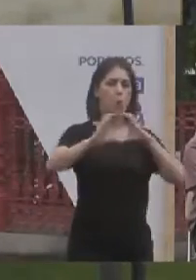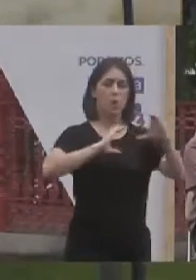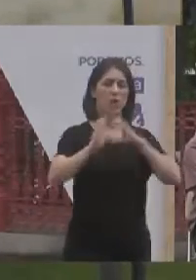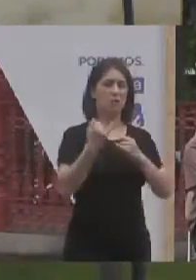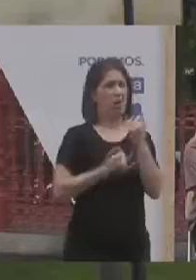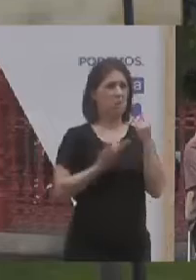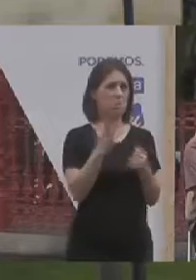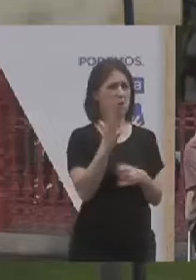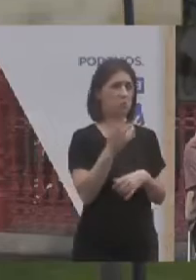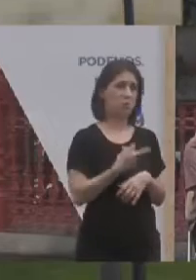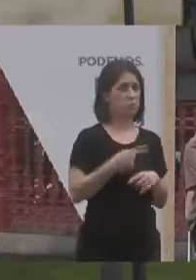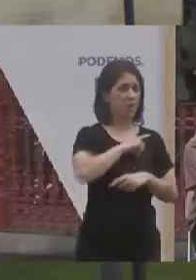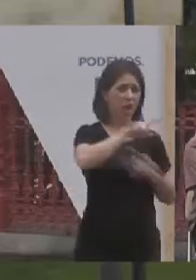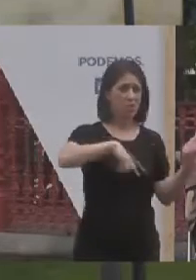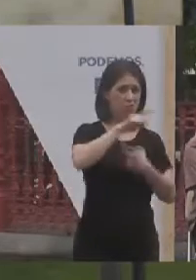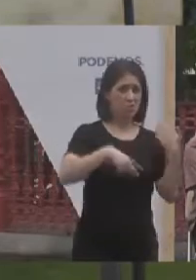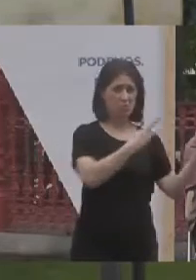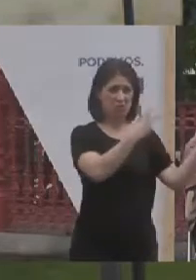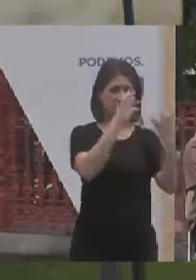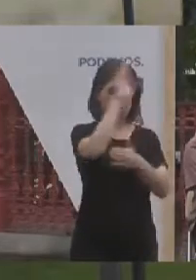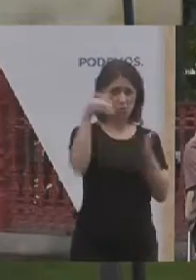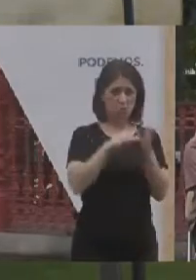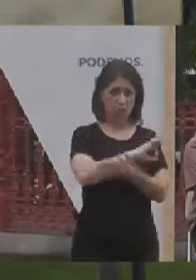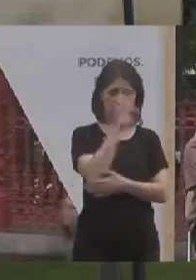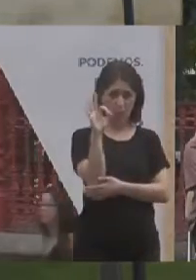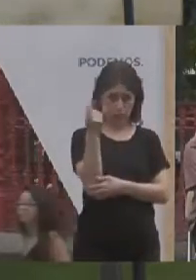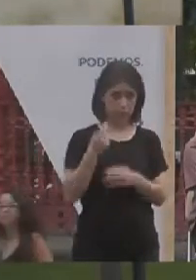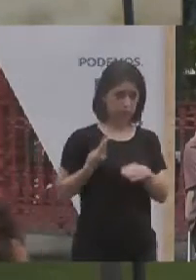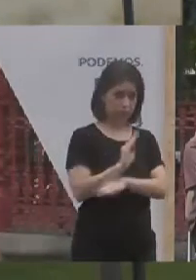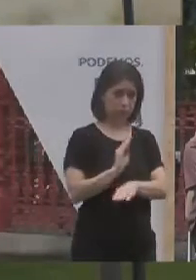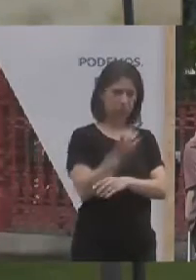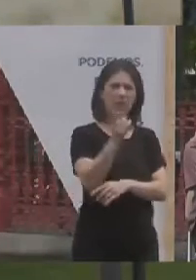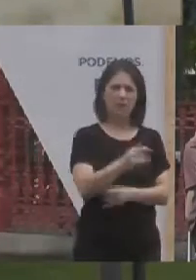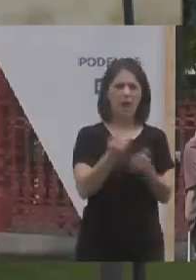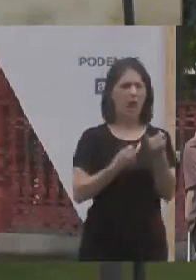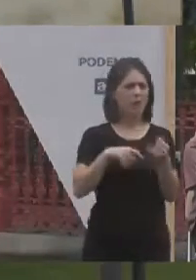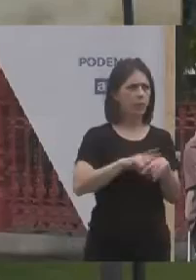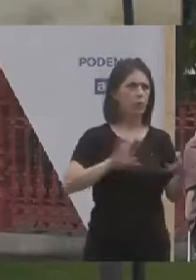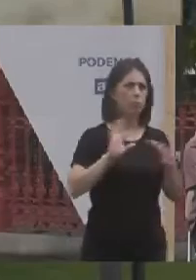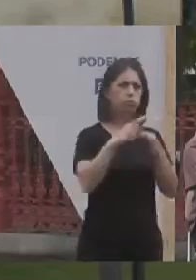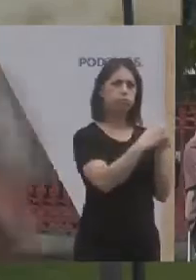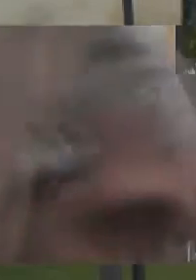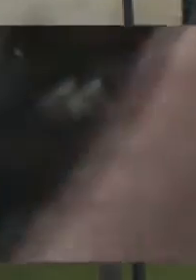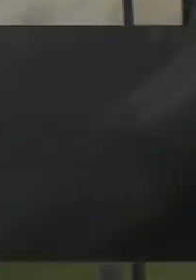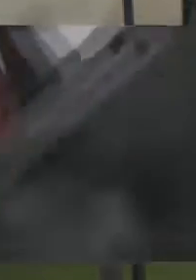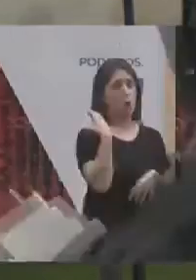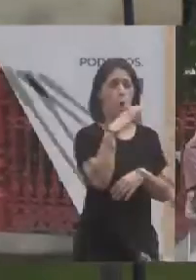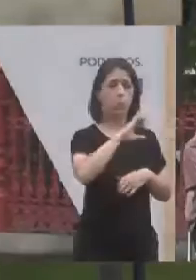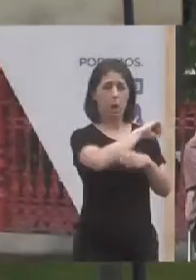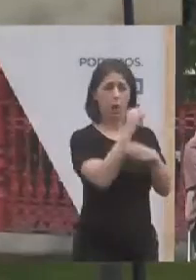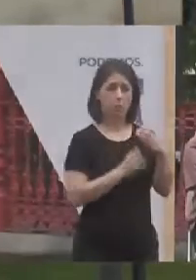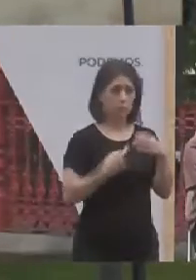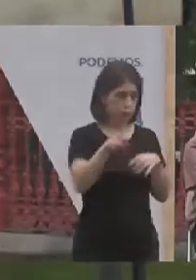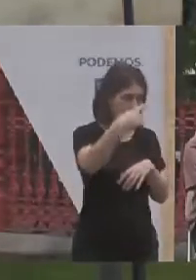recibe alrededor de 700.000 euros anuais. E incluso aqueles espazos de agregación simbólica, como é o Club Ourense Baloncesto, que todos estades